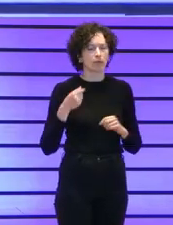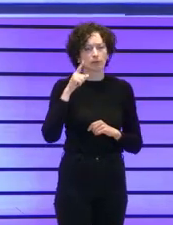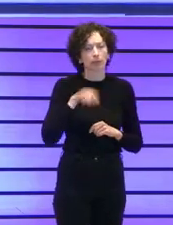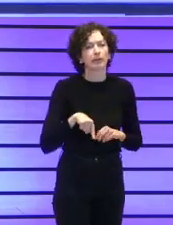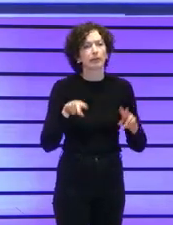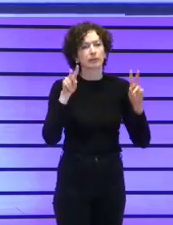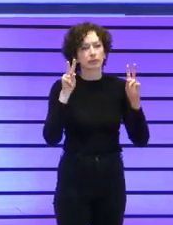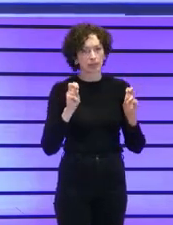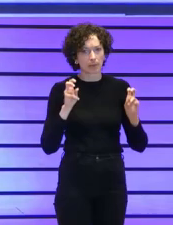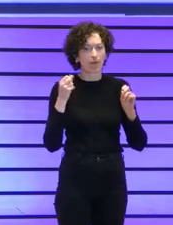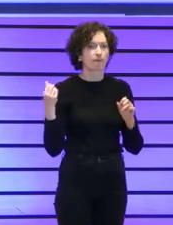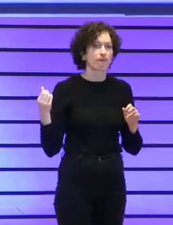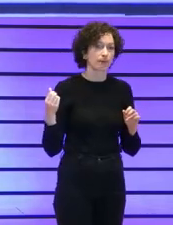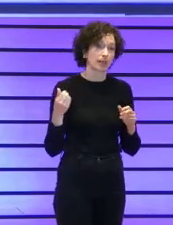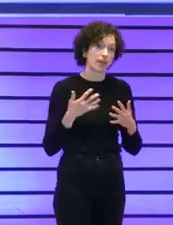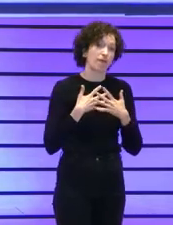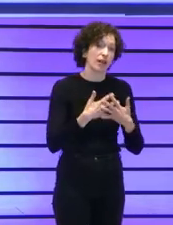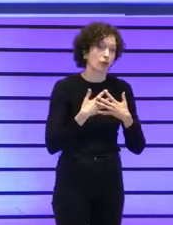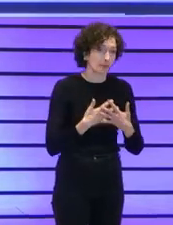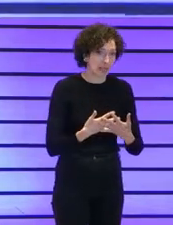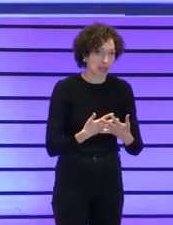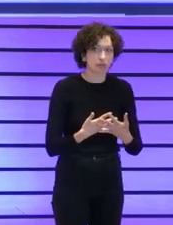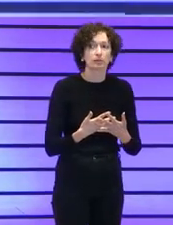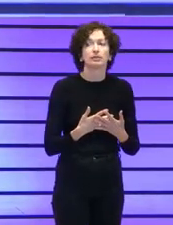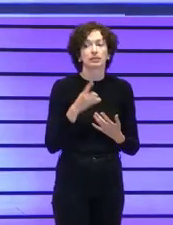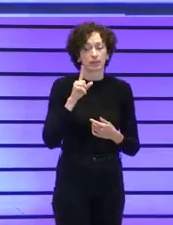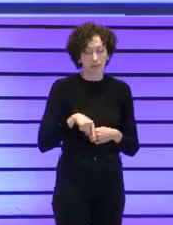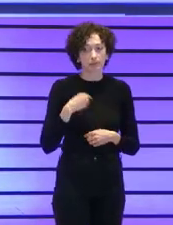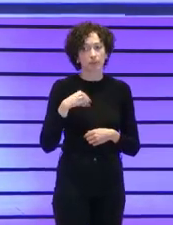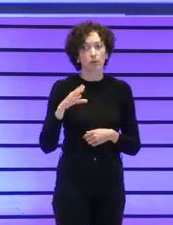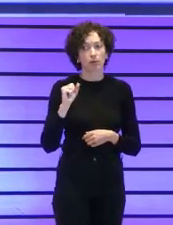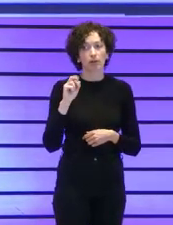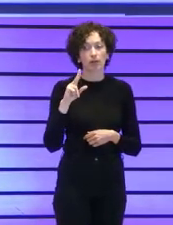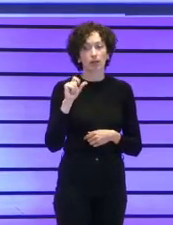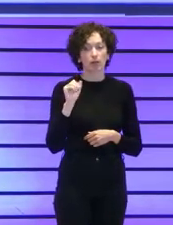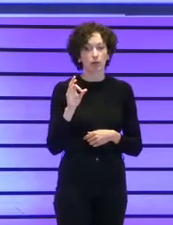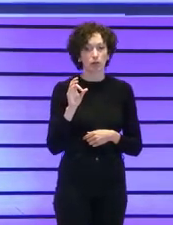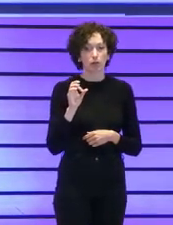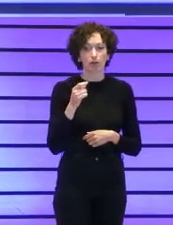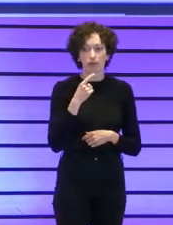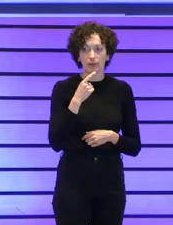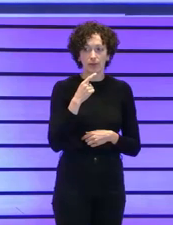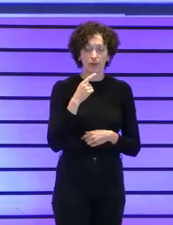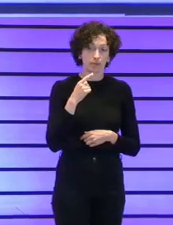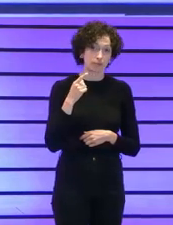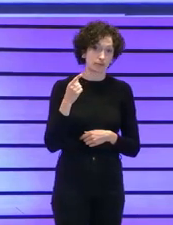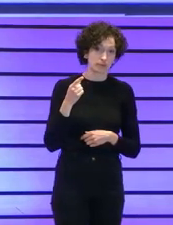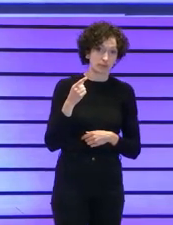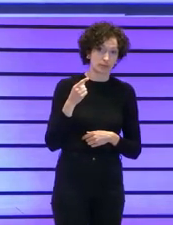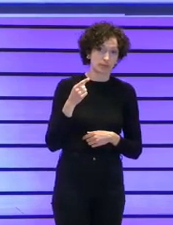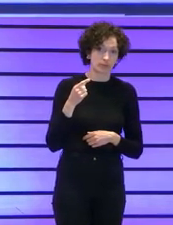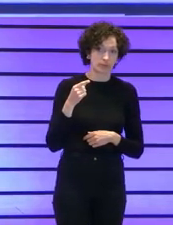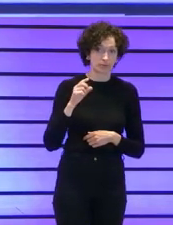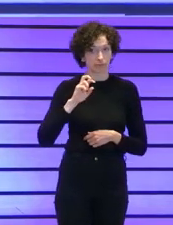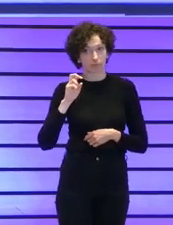tema de la filantropía, ¿no? Que también se refería Carlos, no Carlos Velayo, sino Carlos